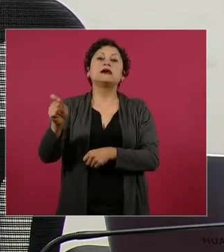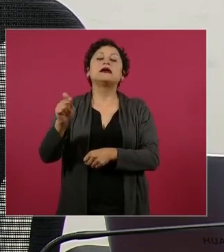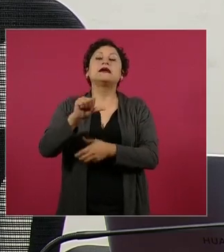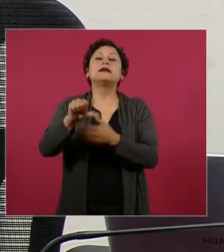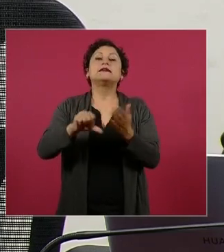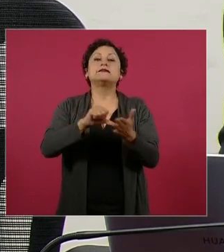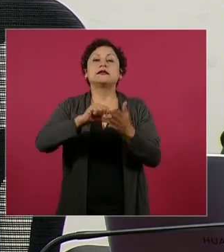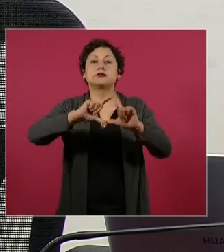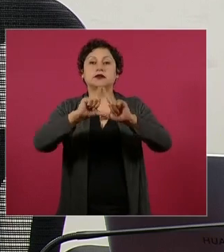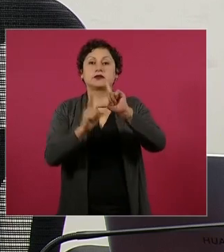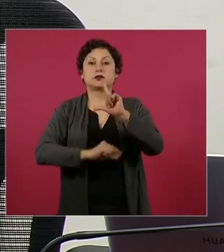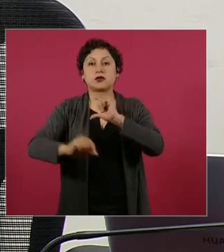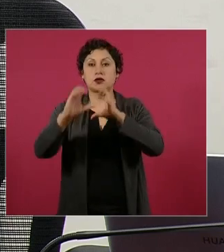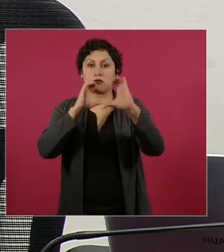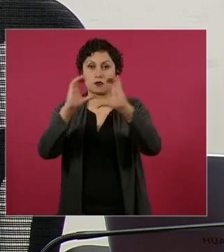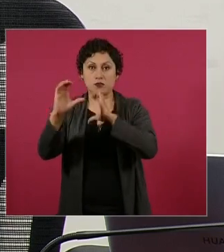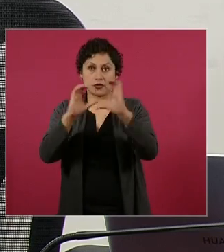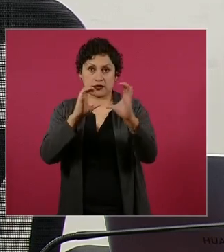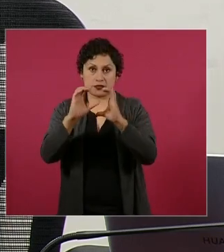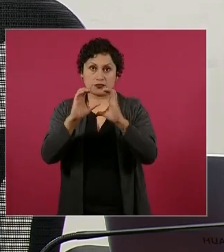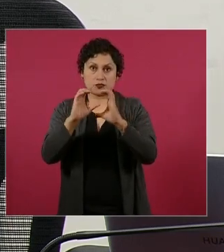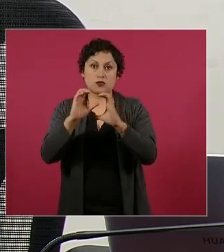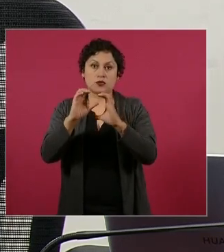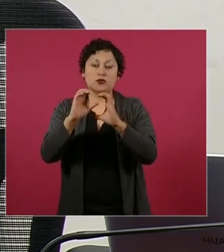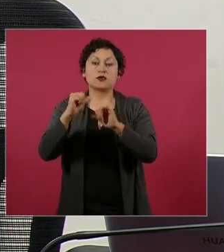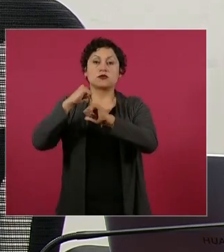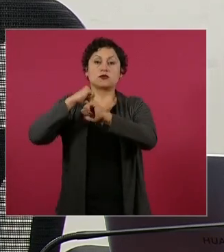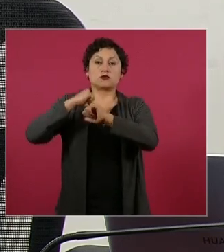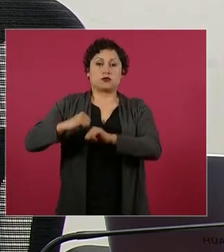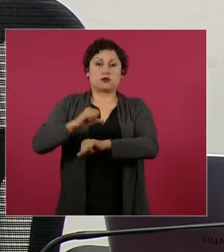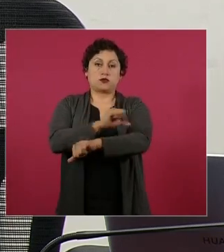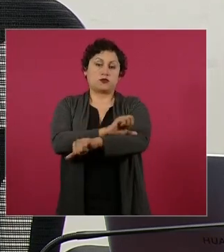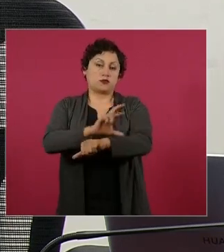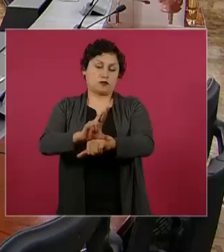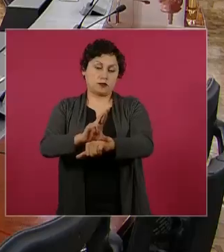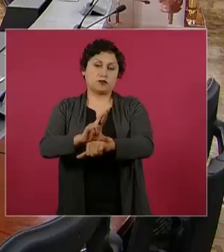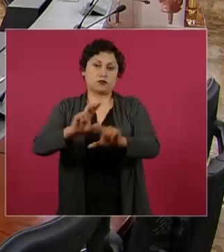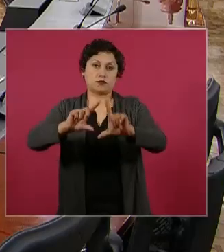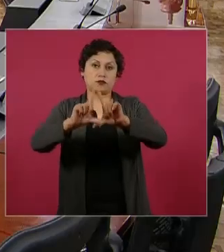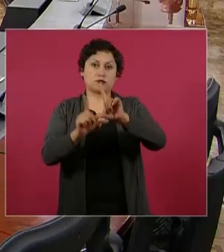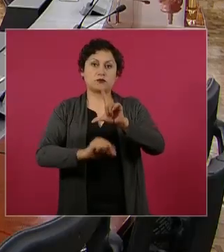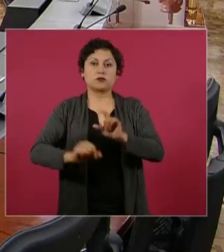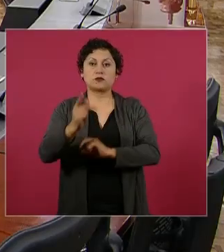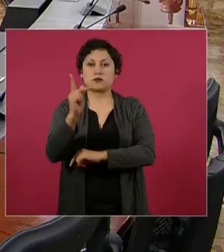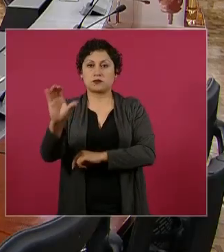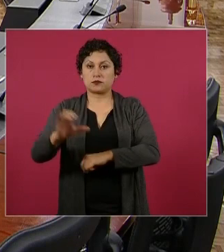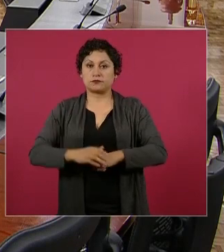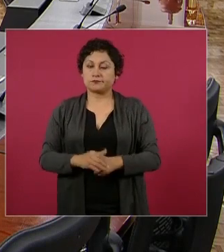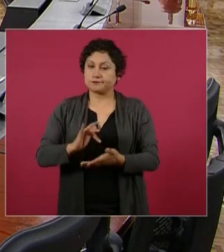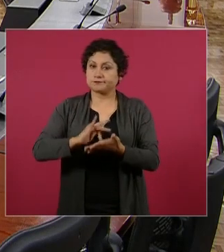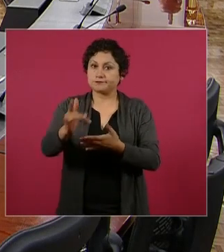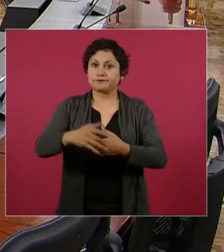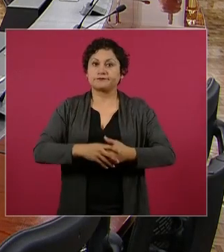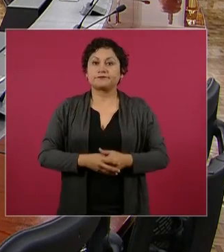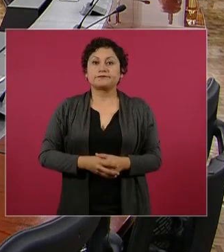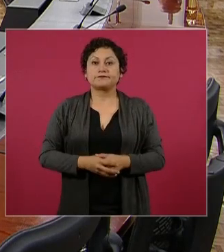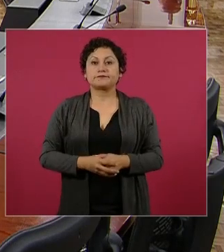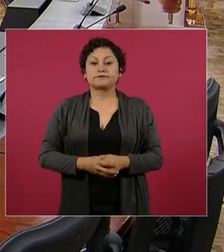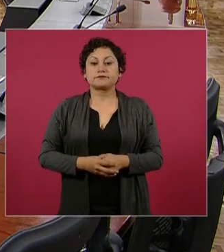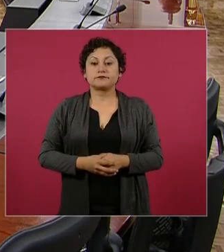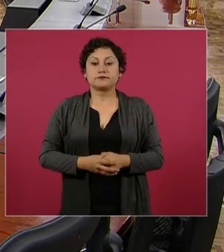está directamente bajo la dirección de la Coordinación Nacional de Protección Civil. Gracias. Muy bien, vamos,